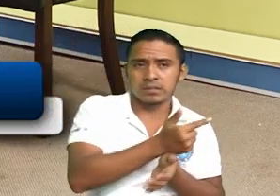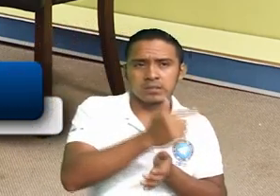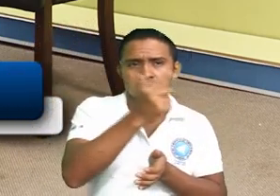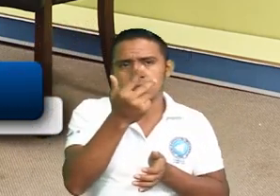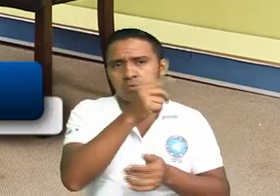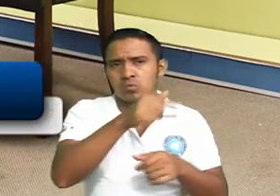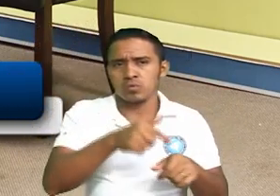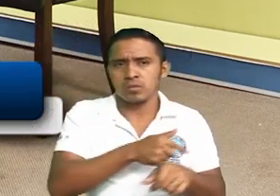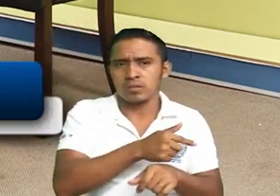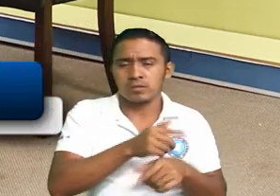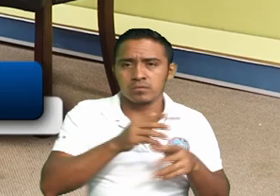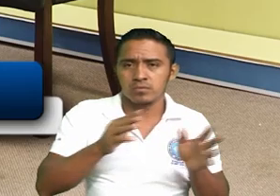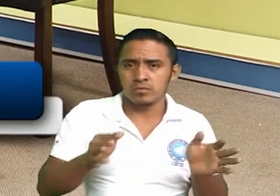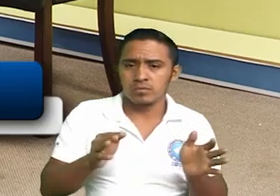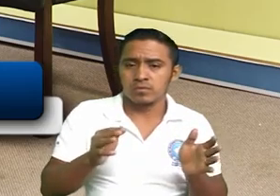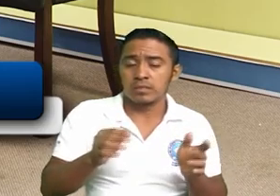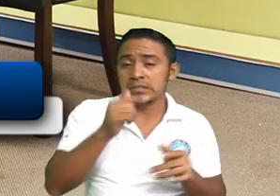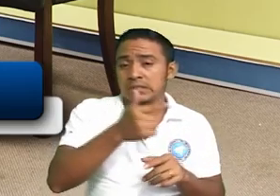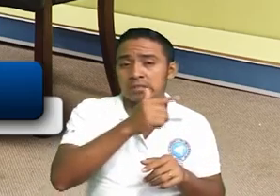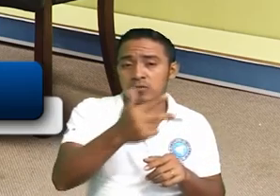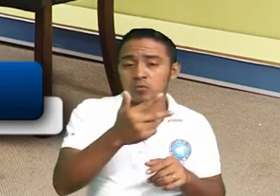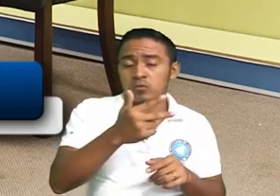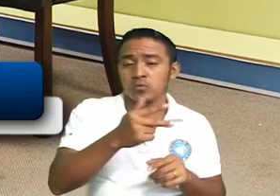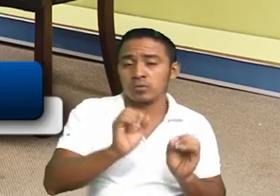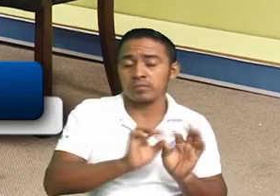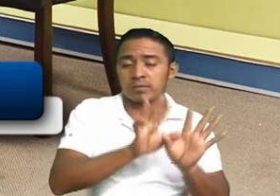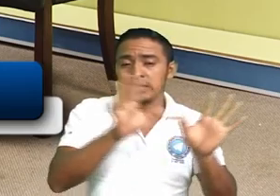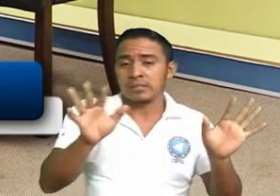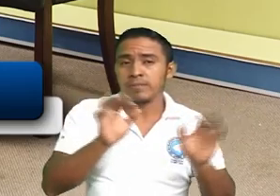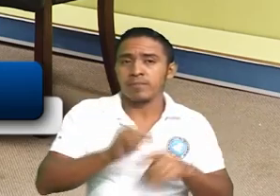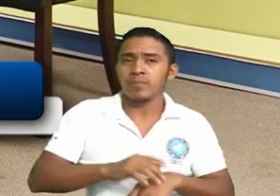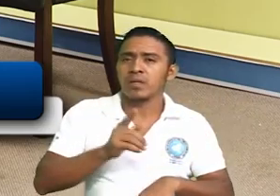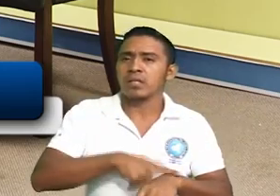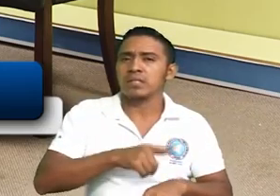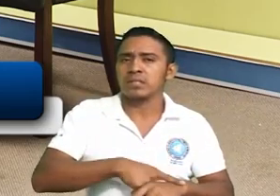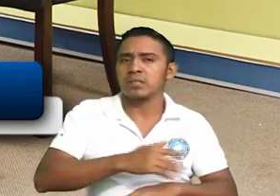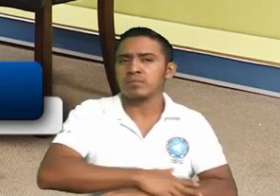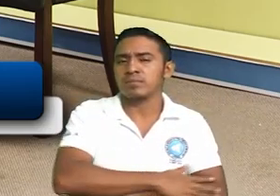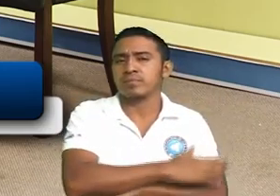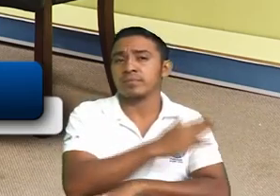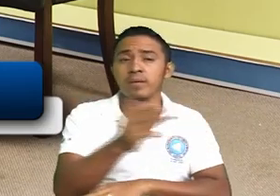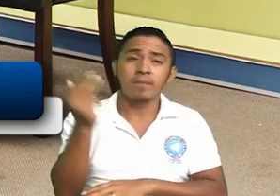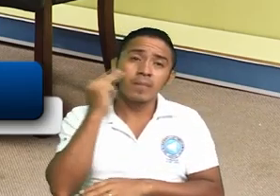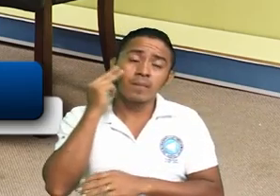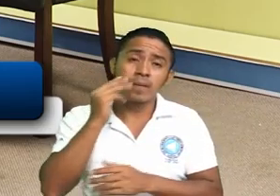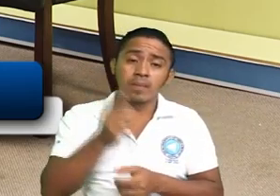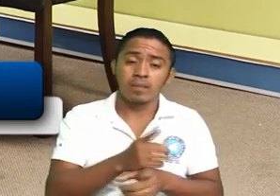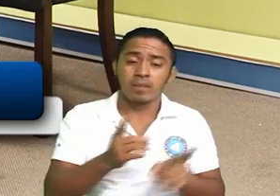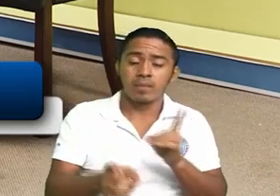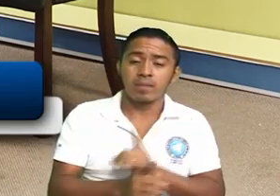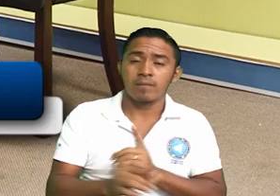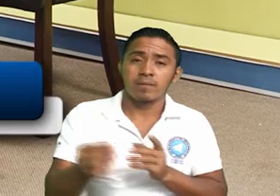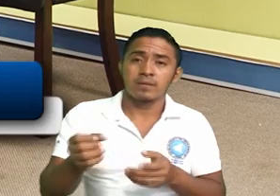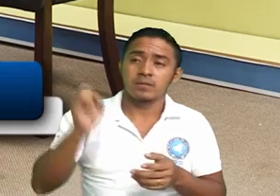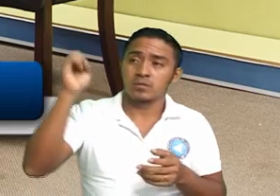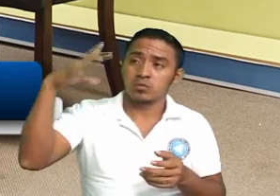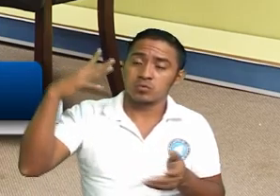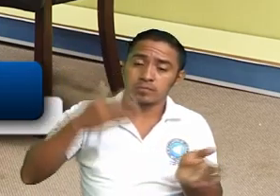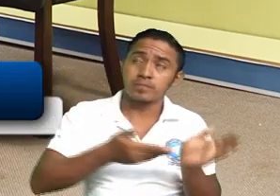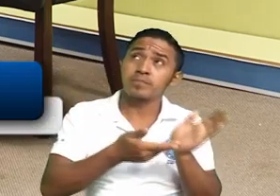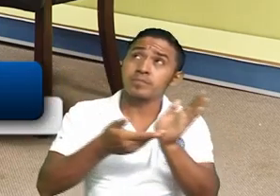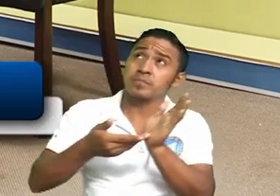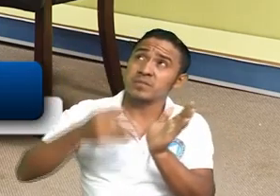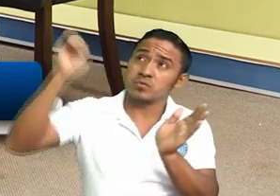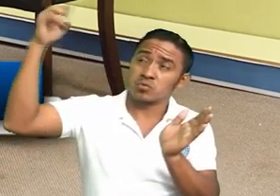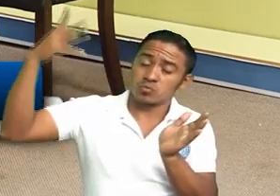doctora, ¿cuánto es el tiempo que ustedes recomiendan para que el niño también tenga los rayos del sol? Obviamente, los